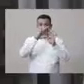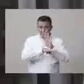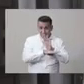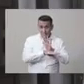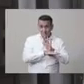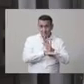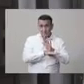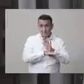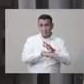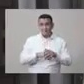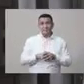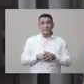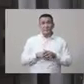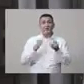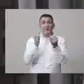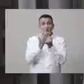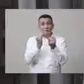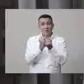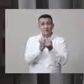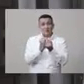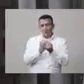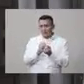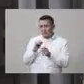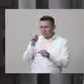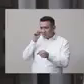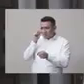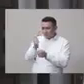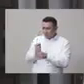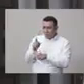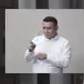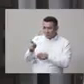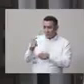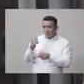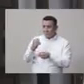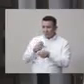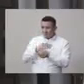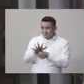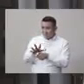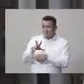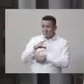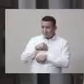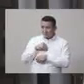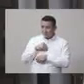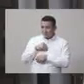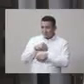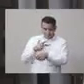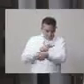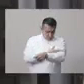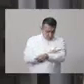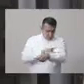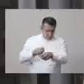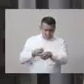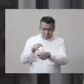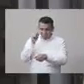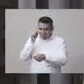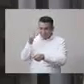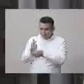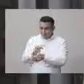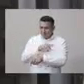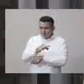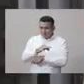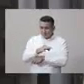a quienes se les ha confirmado que padecen coronavirus por medio de la prueba de laboratorio y no están en